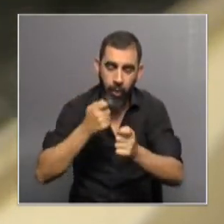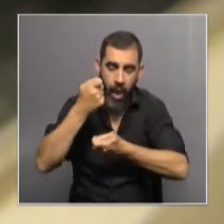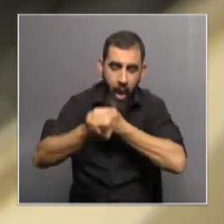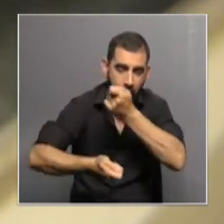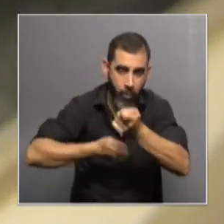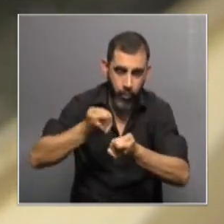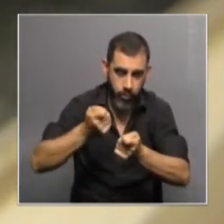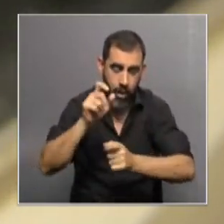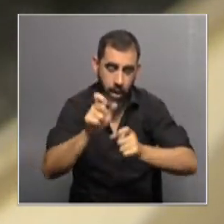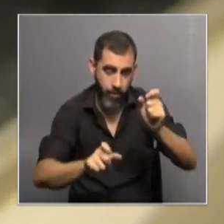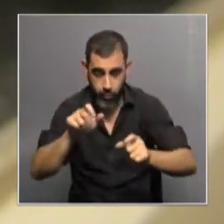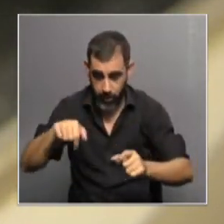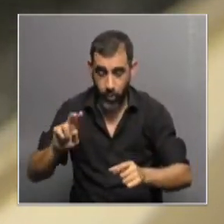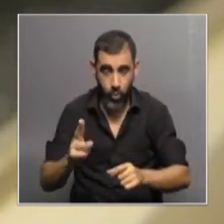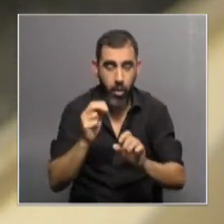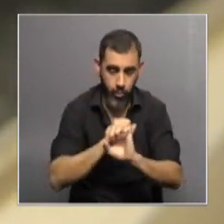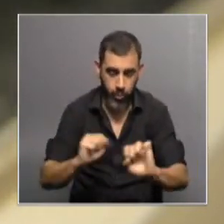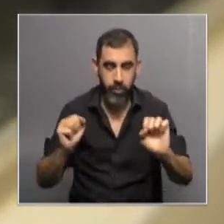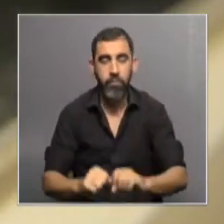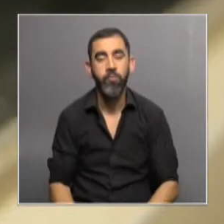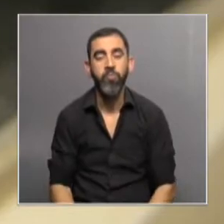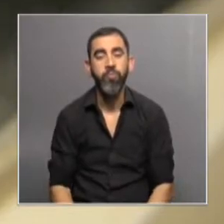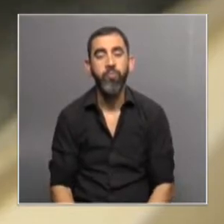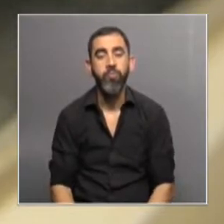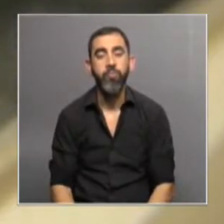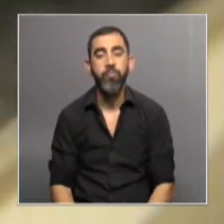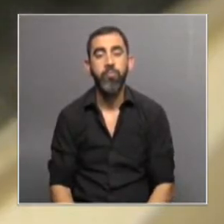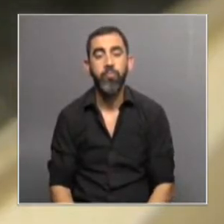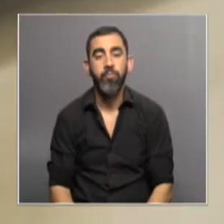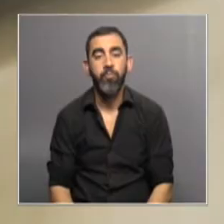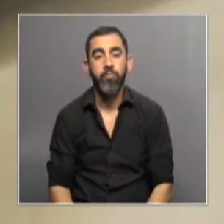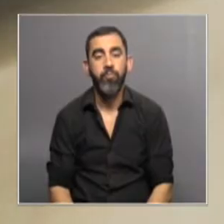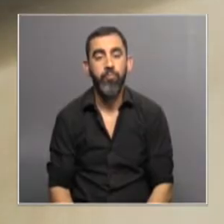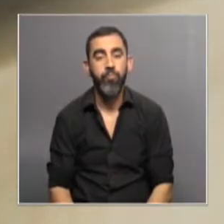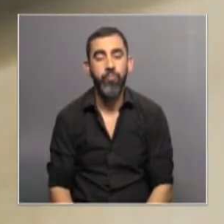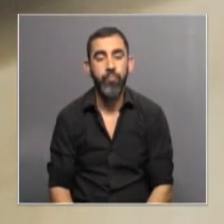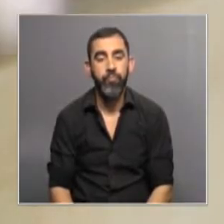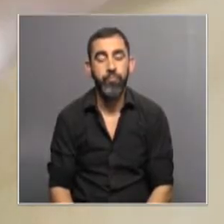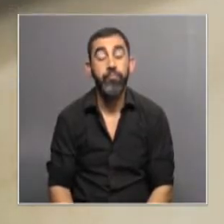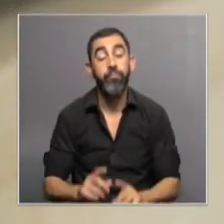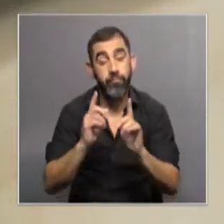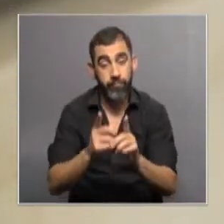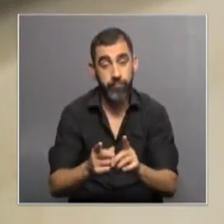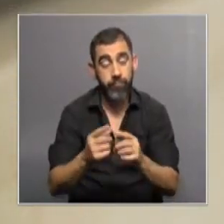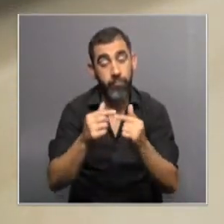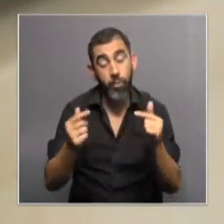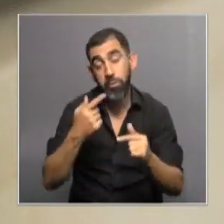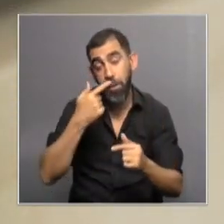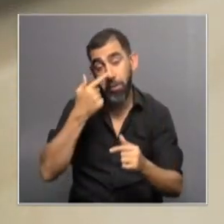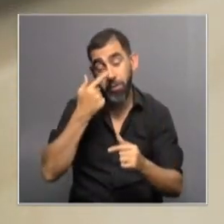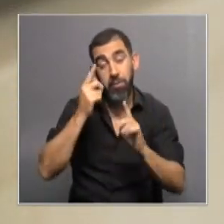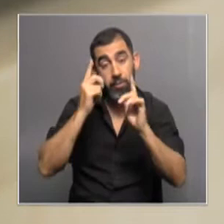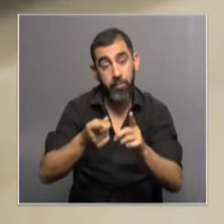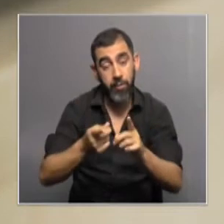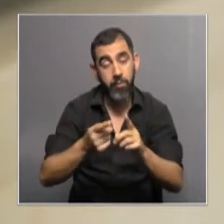respecto a la población por otro lado digamos una de las cosas interesantes de esto